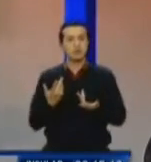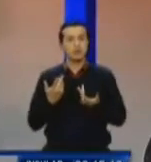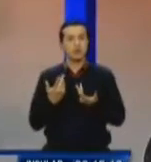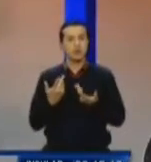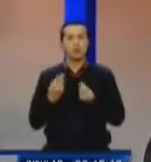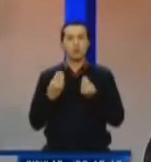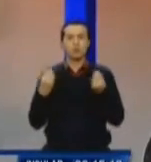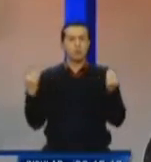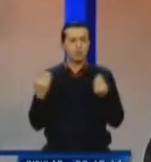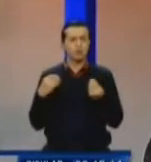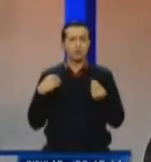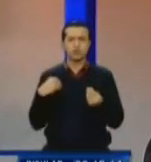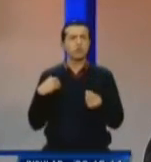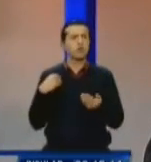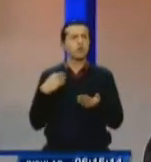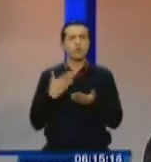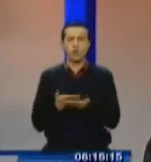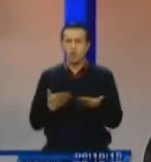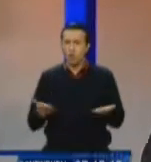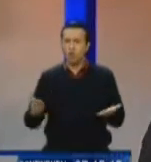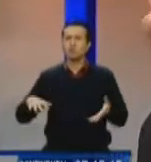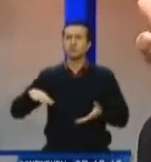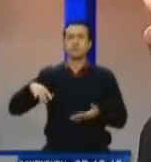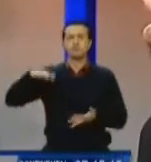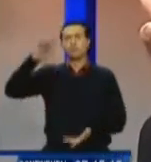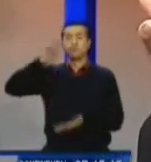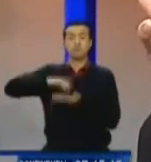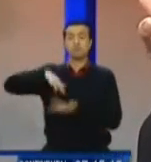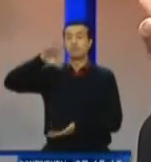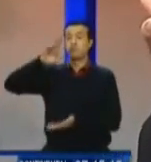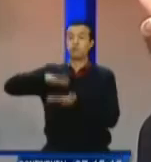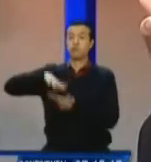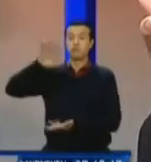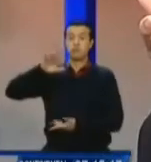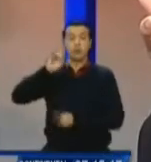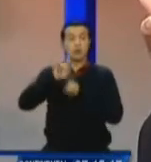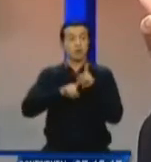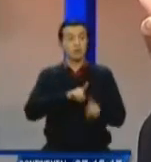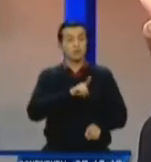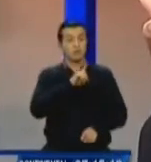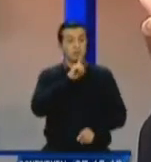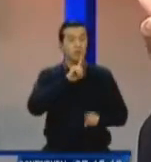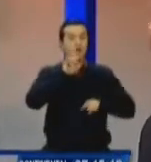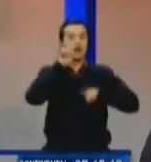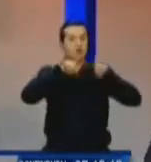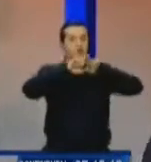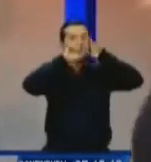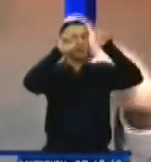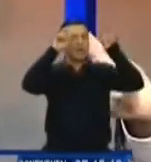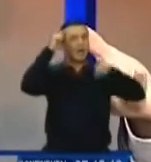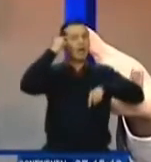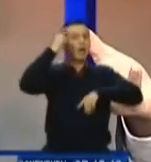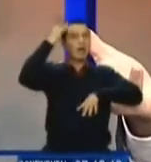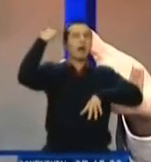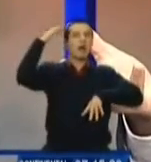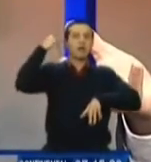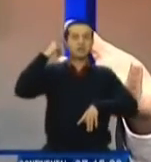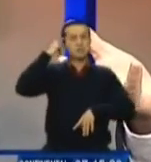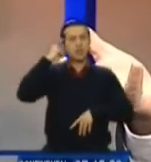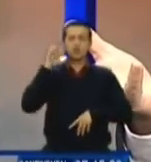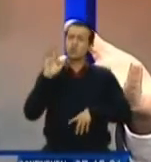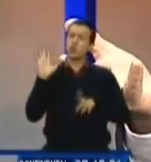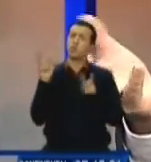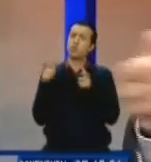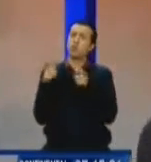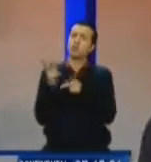sobre cumpliendo la cuota que les correspondía con eso estamos cerrando la boca a aquellos empresarios que decían que no que los pequeños productores